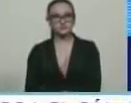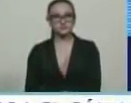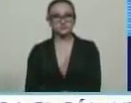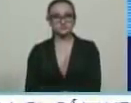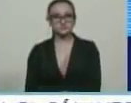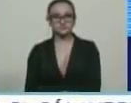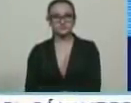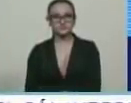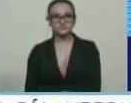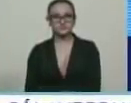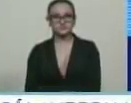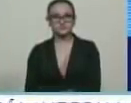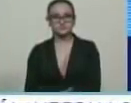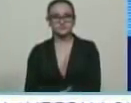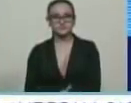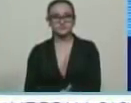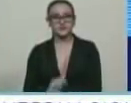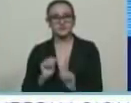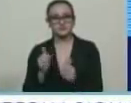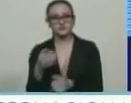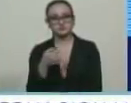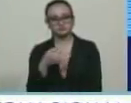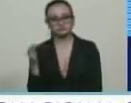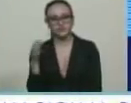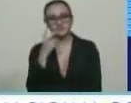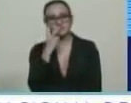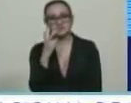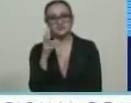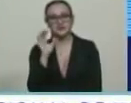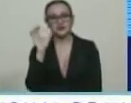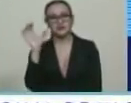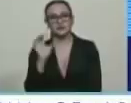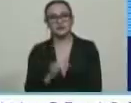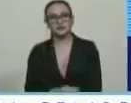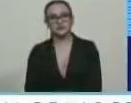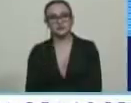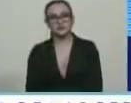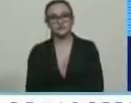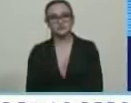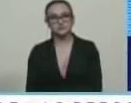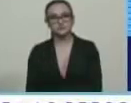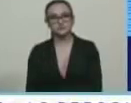ha arrancado con buen pie esta visita de Estado.